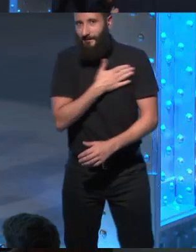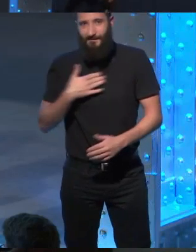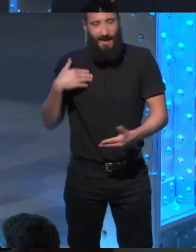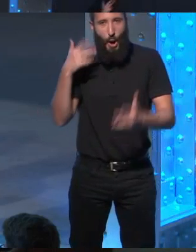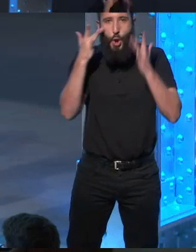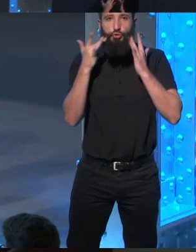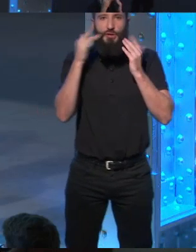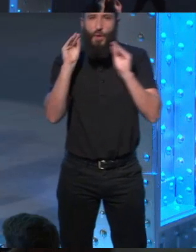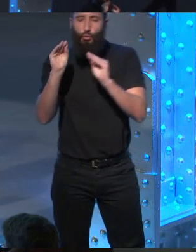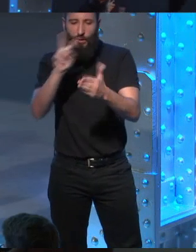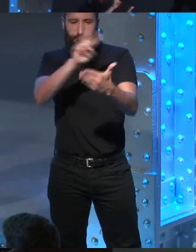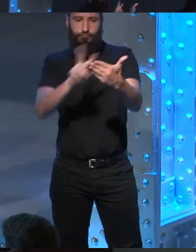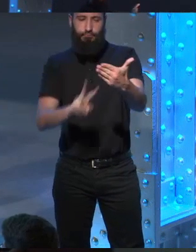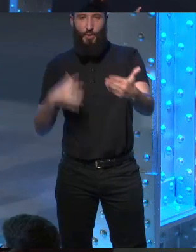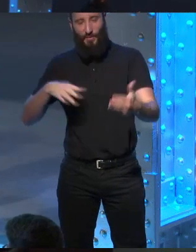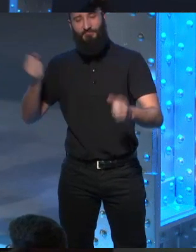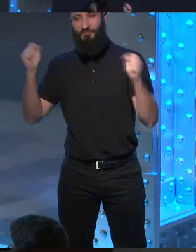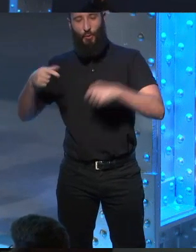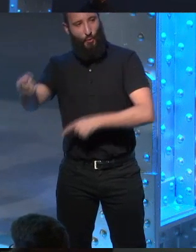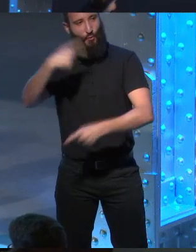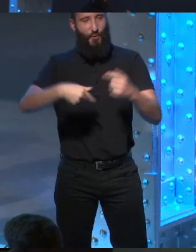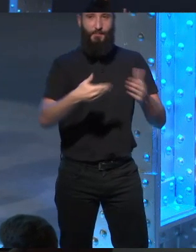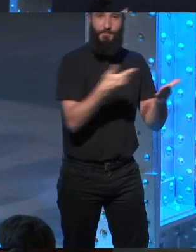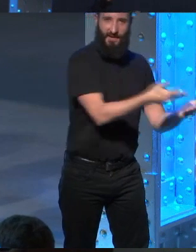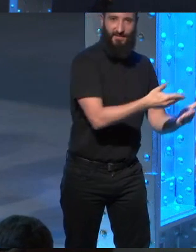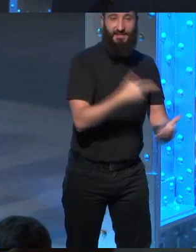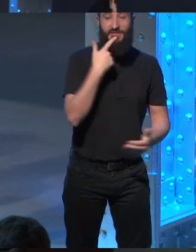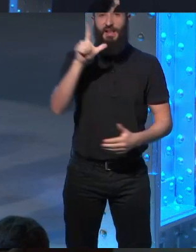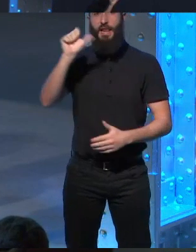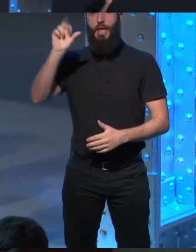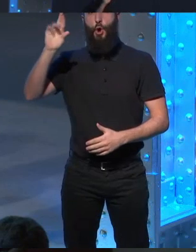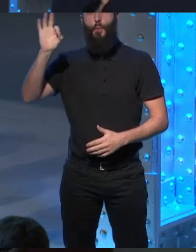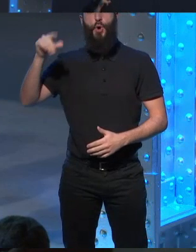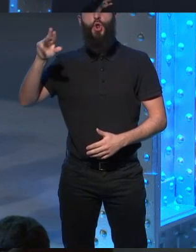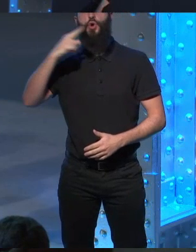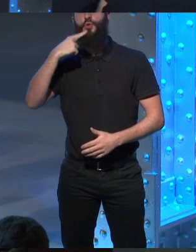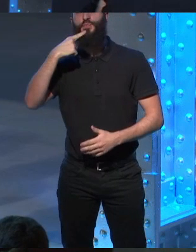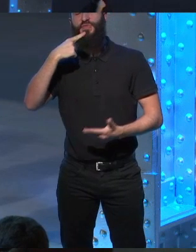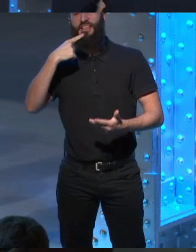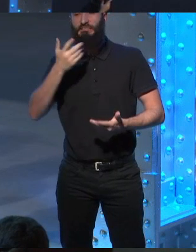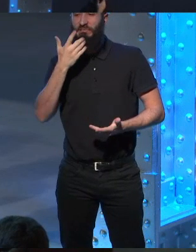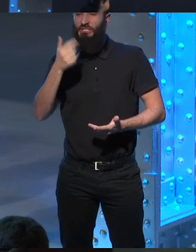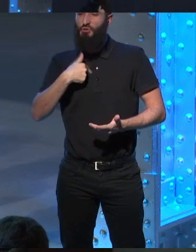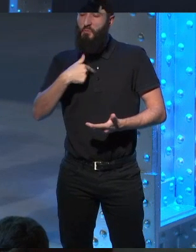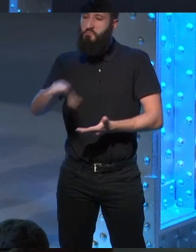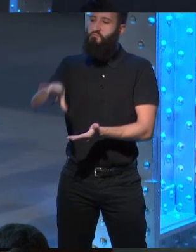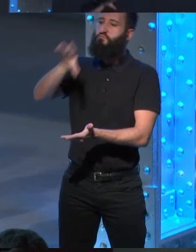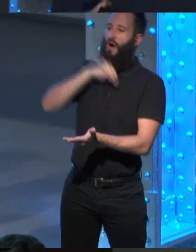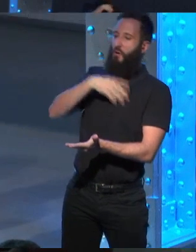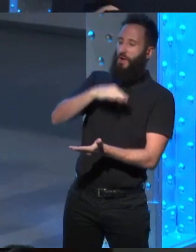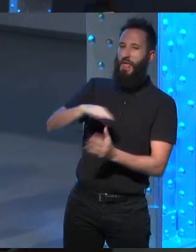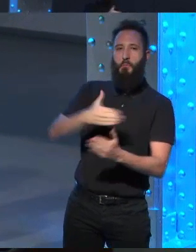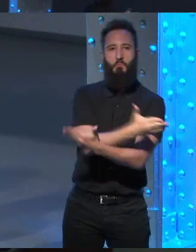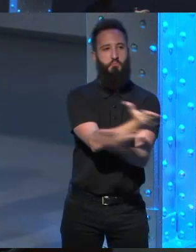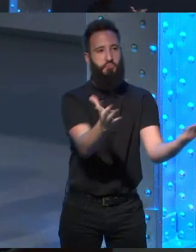subjetividad. Bueno, mañana te lo pasaré. Vale, muy bien. Por cierto, que Leopoldo Abadía suele decir, si lo entiendo yo, lo va a entender todo el mundo. Esta es una de las claves, ¿no? Hacerlo... Pero es